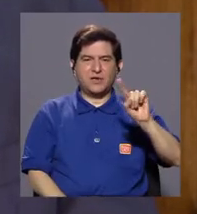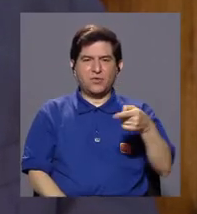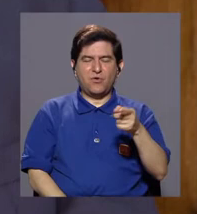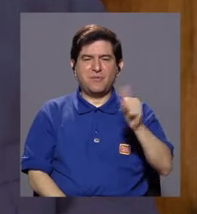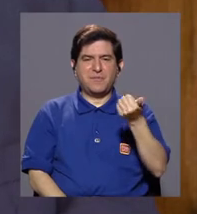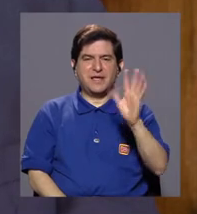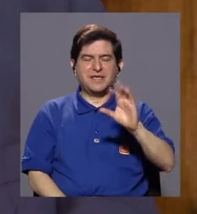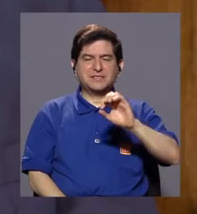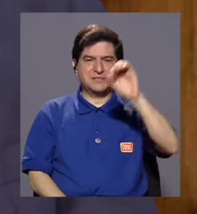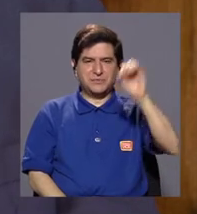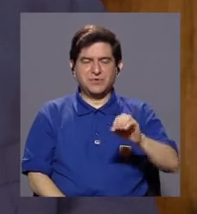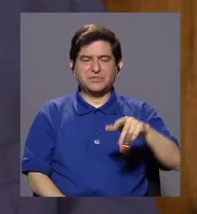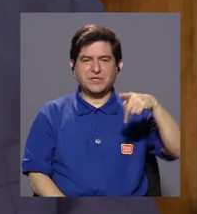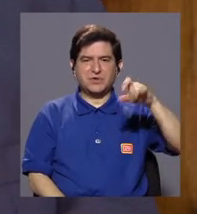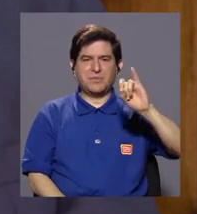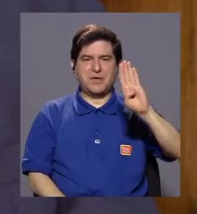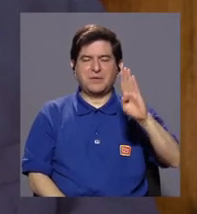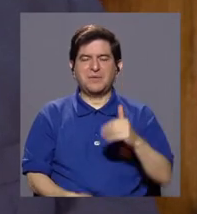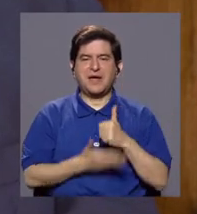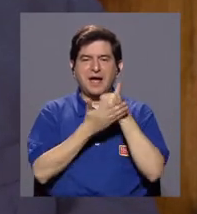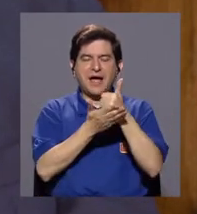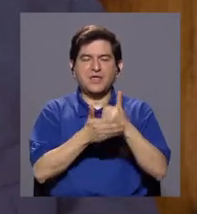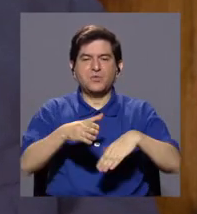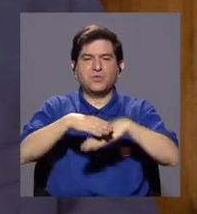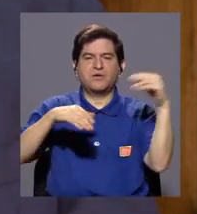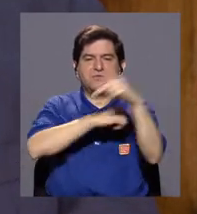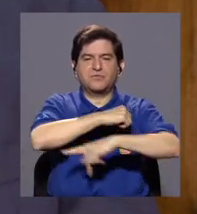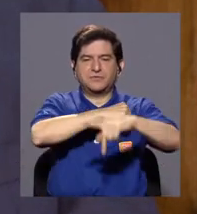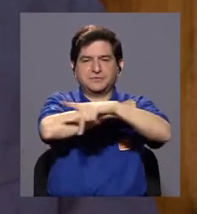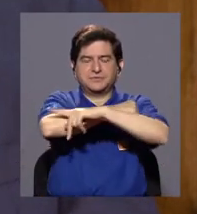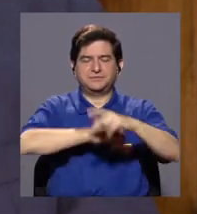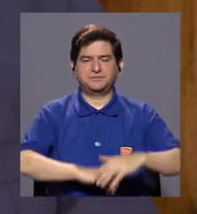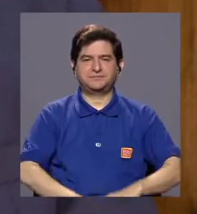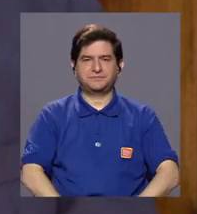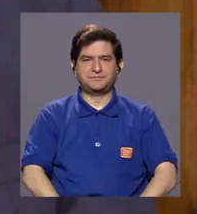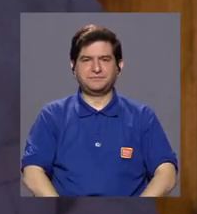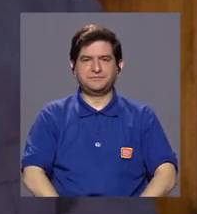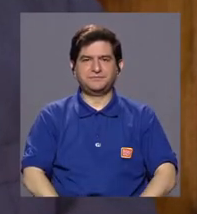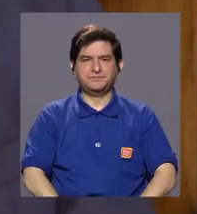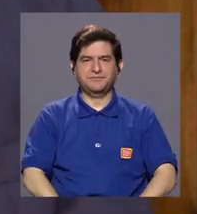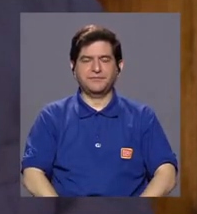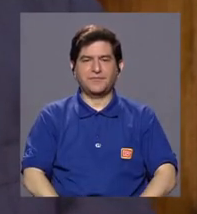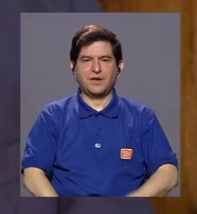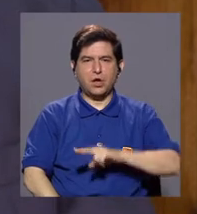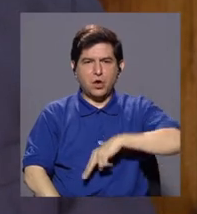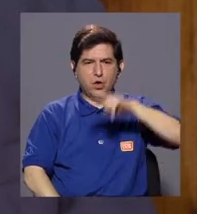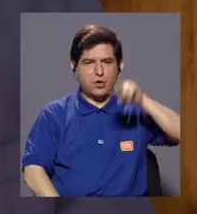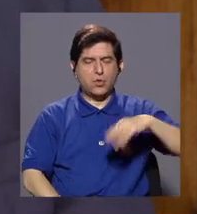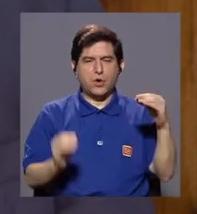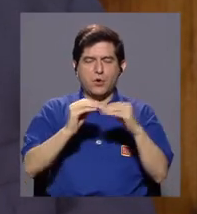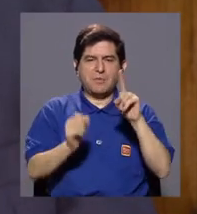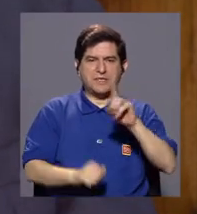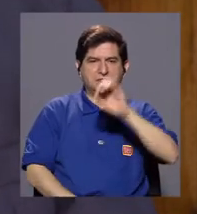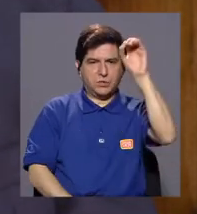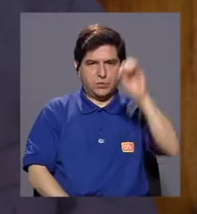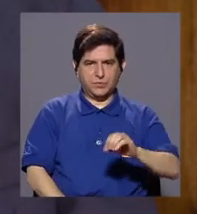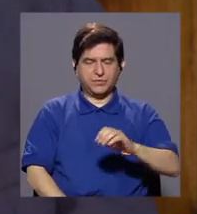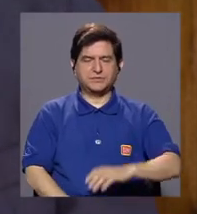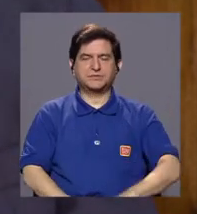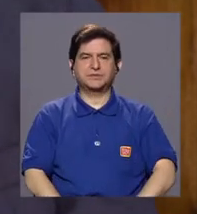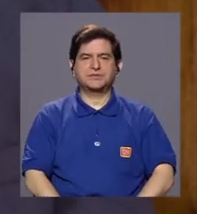0,15% del Producto Interno Bruto a ayuda exterior. Noruega, más del